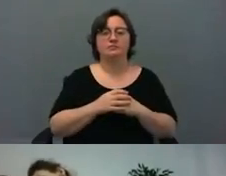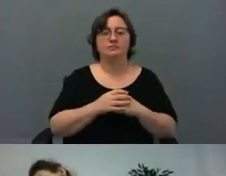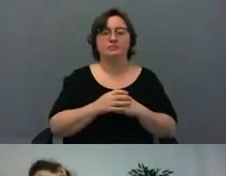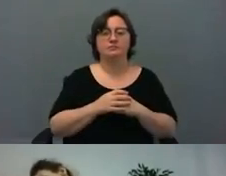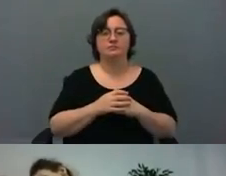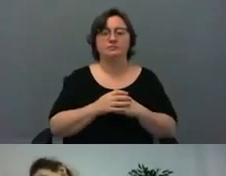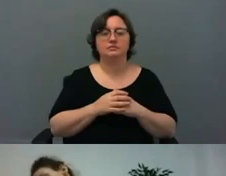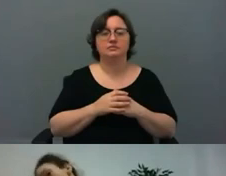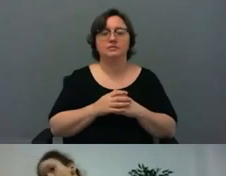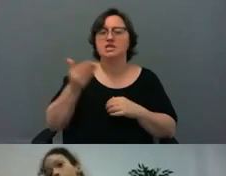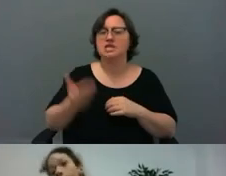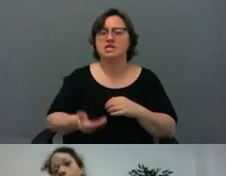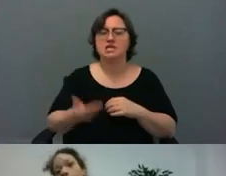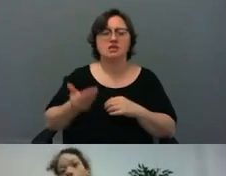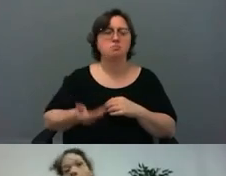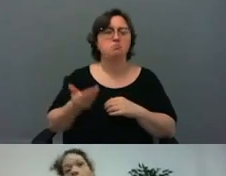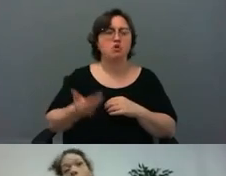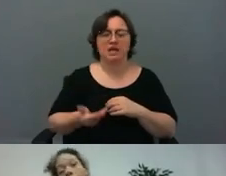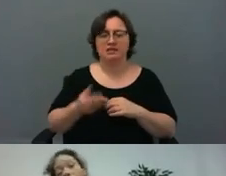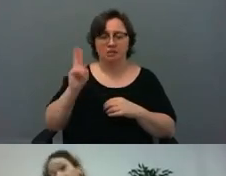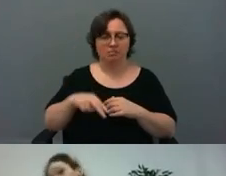Eso también es muy importante.